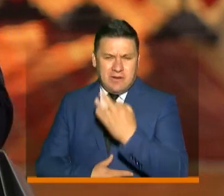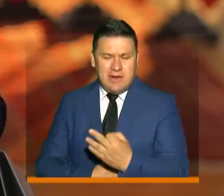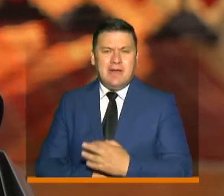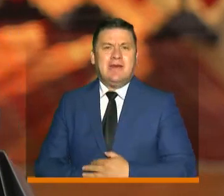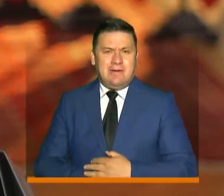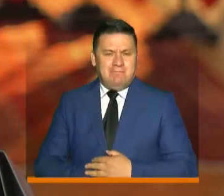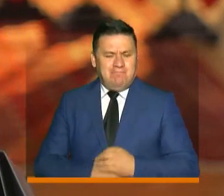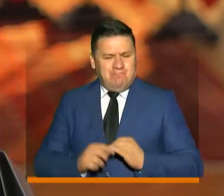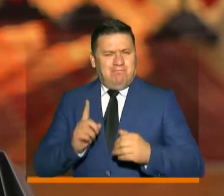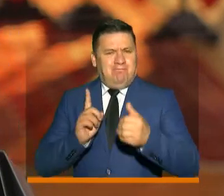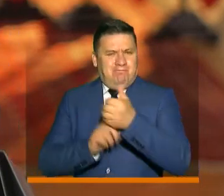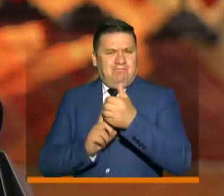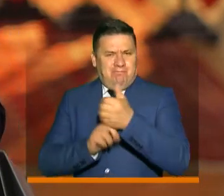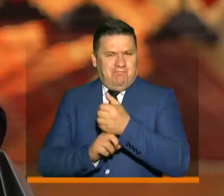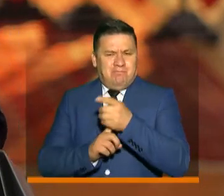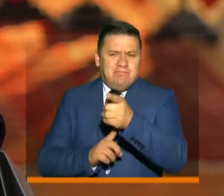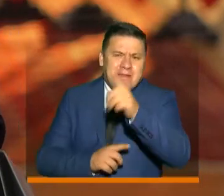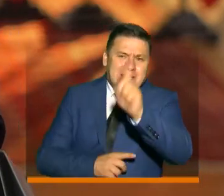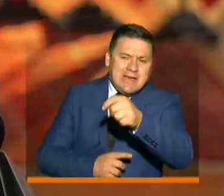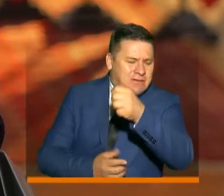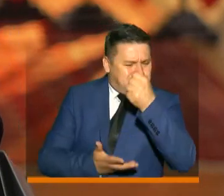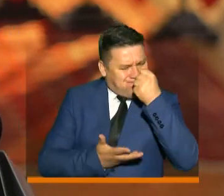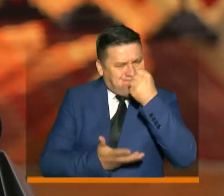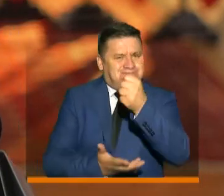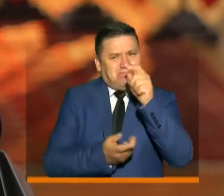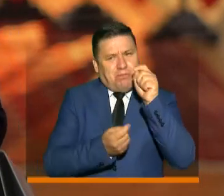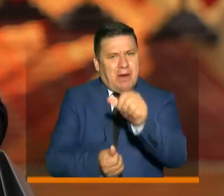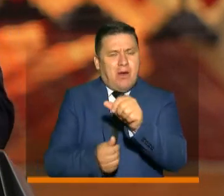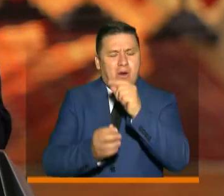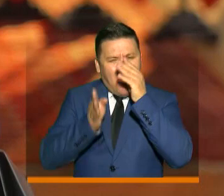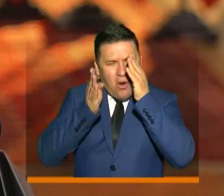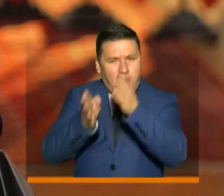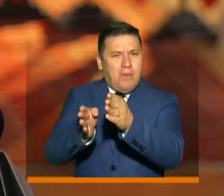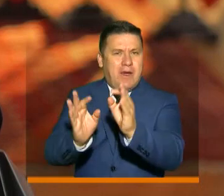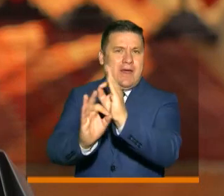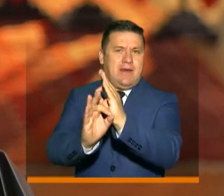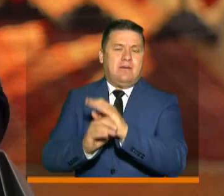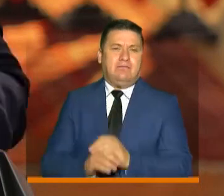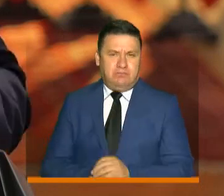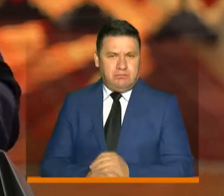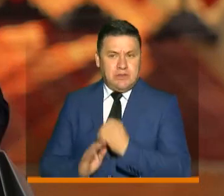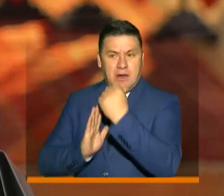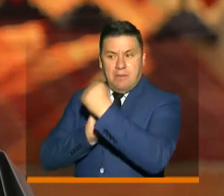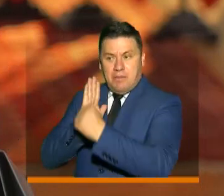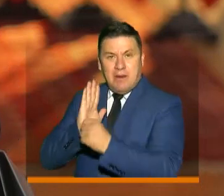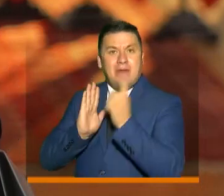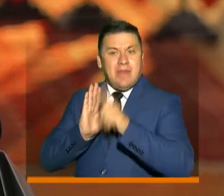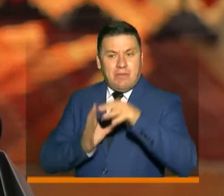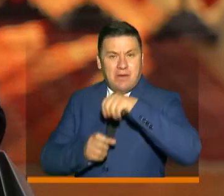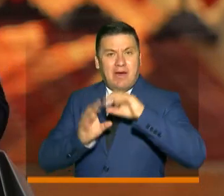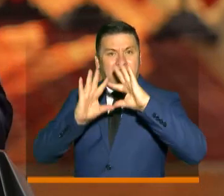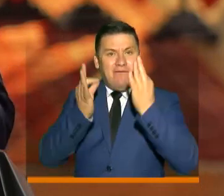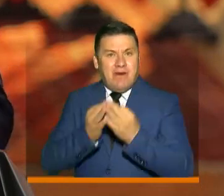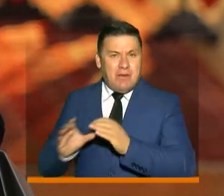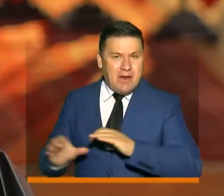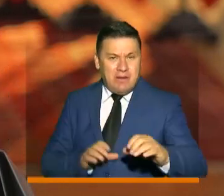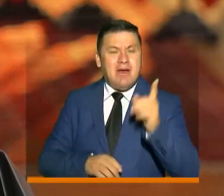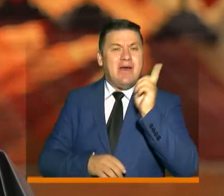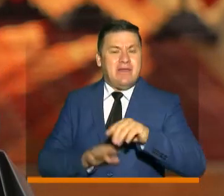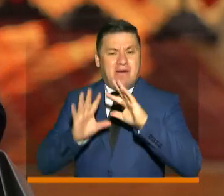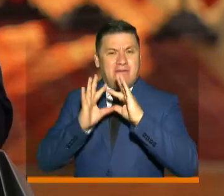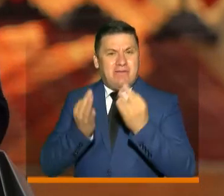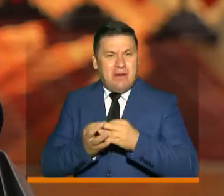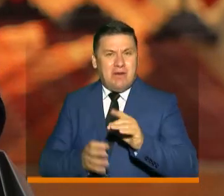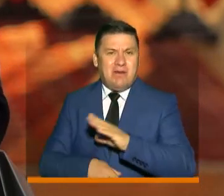lleguen a quienes más requieren de ellos así programas como familias en acción y jóvenes en